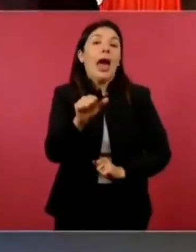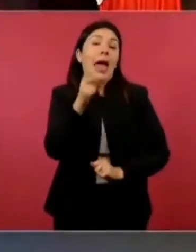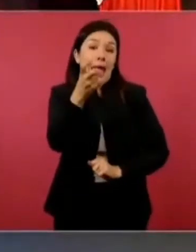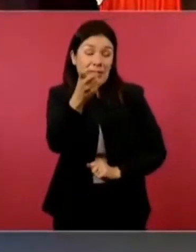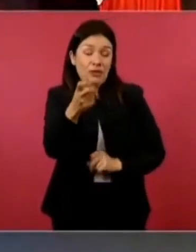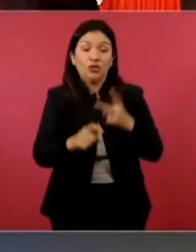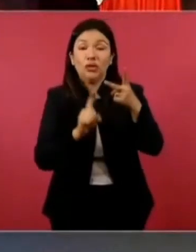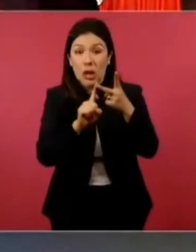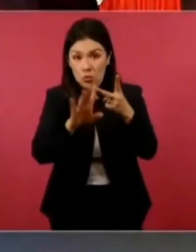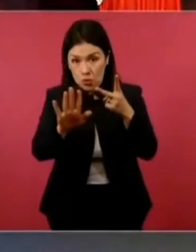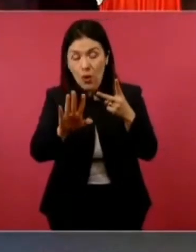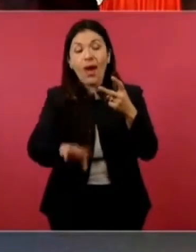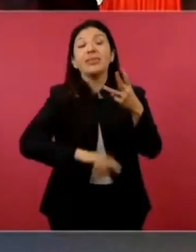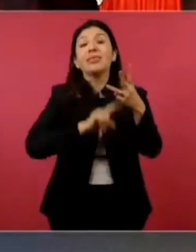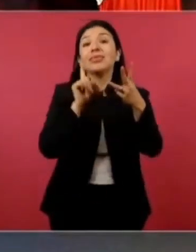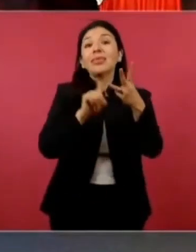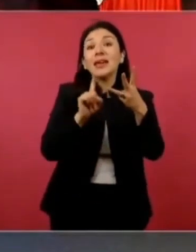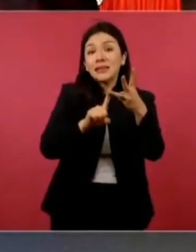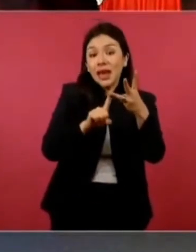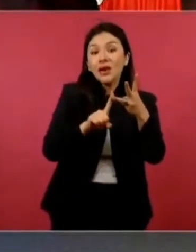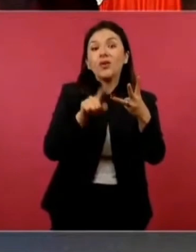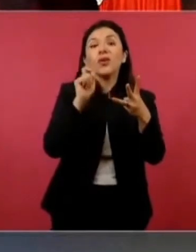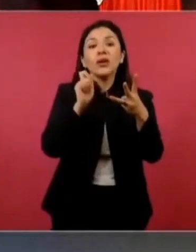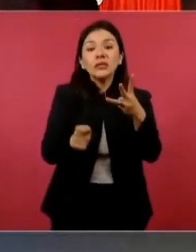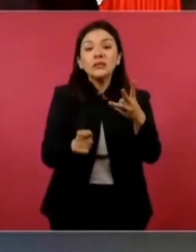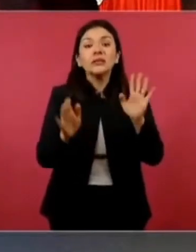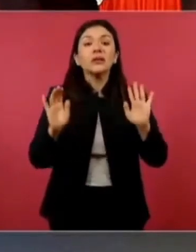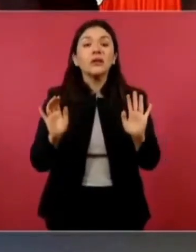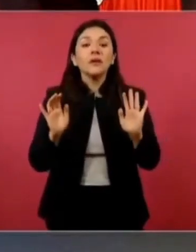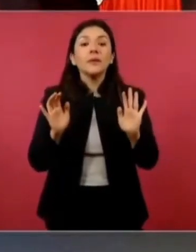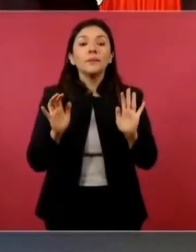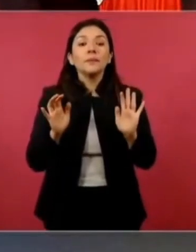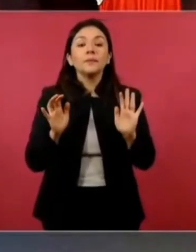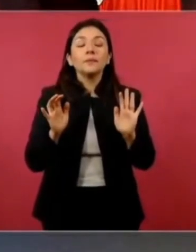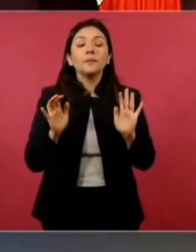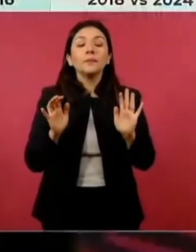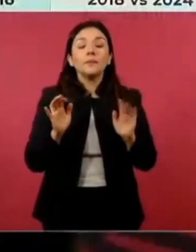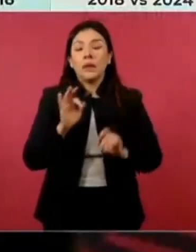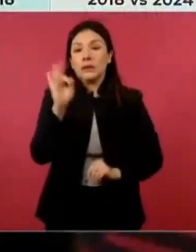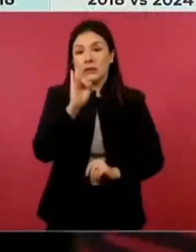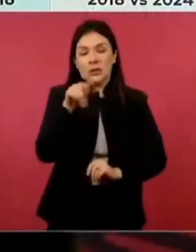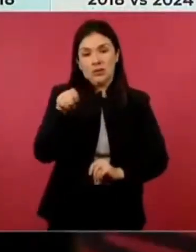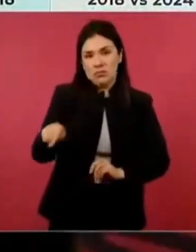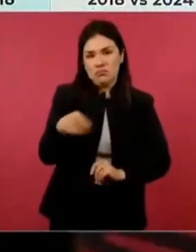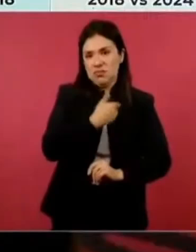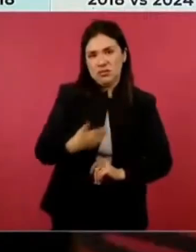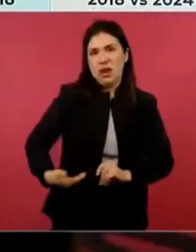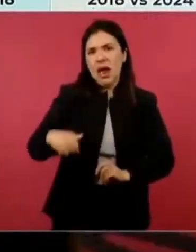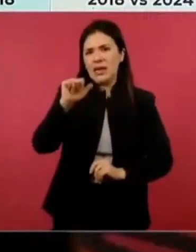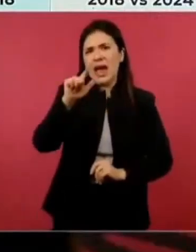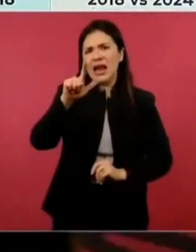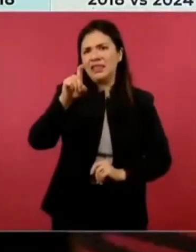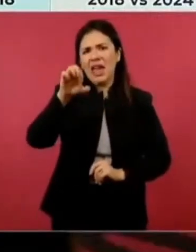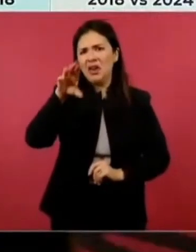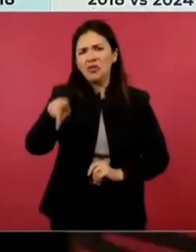tercero es que sin que Calderón lo